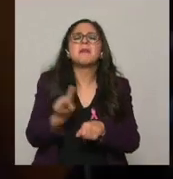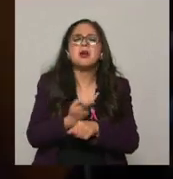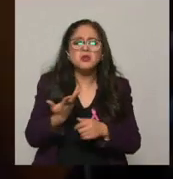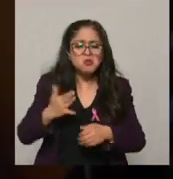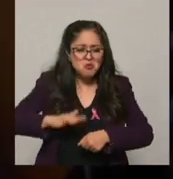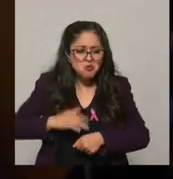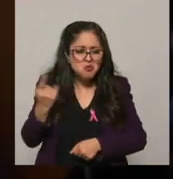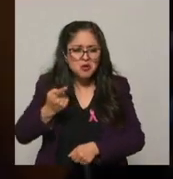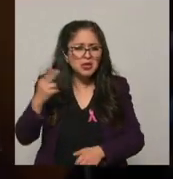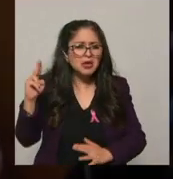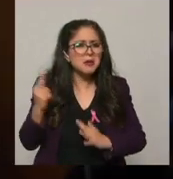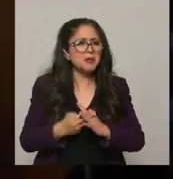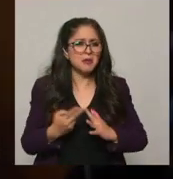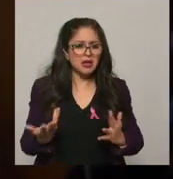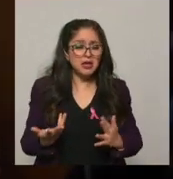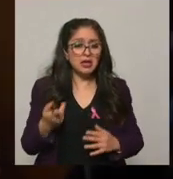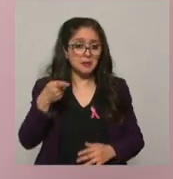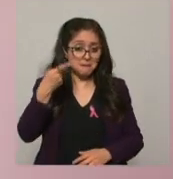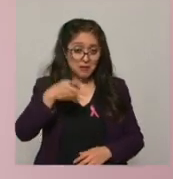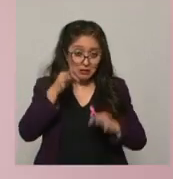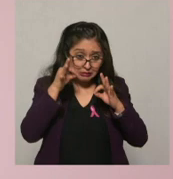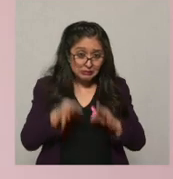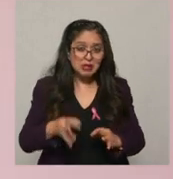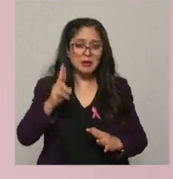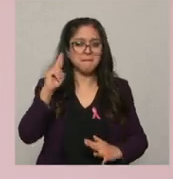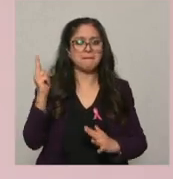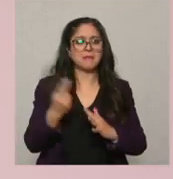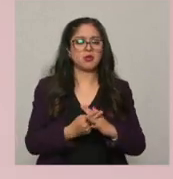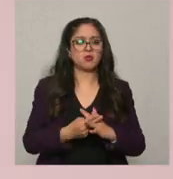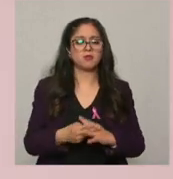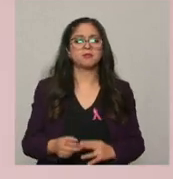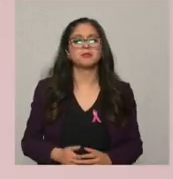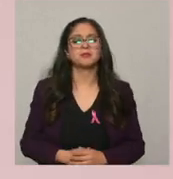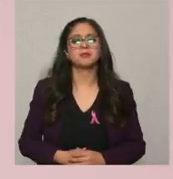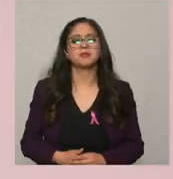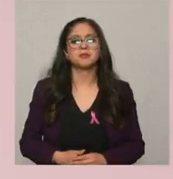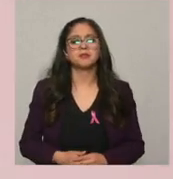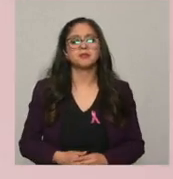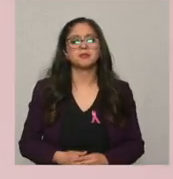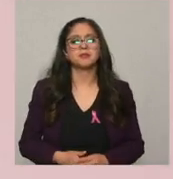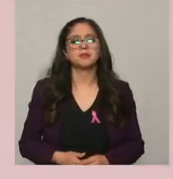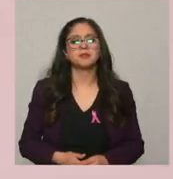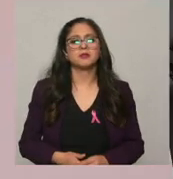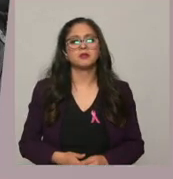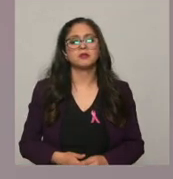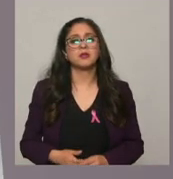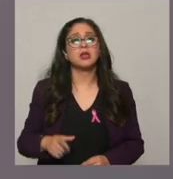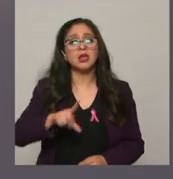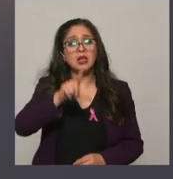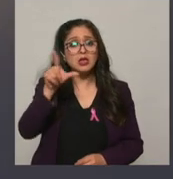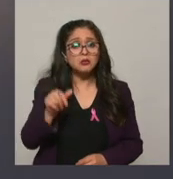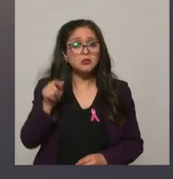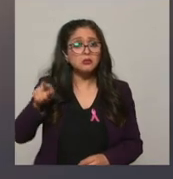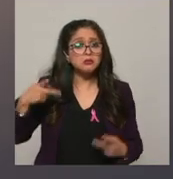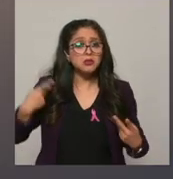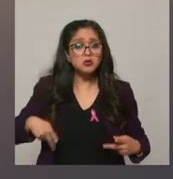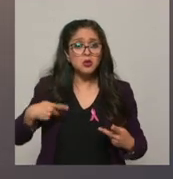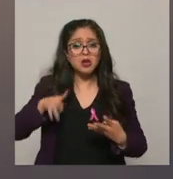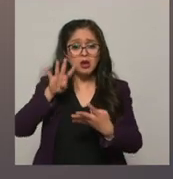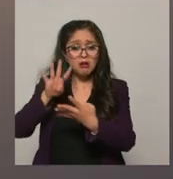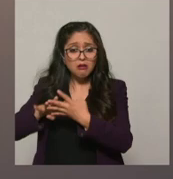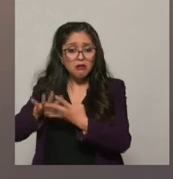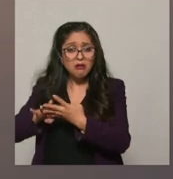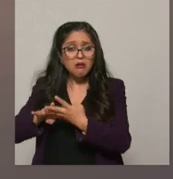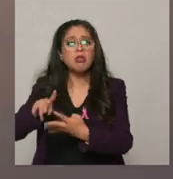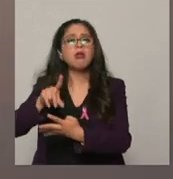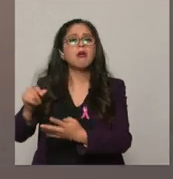la mató. Lo cierto es que la mató. Ahí están, y bueno, lo dejan libre. Y luego a